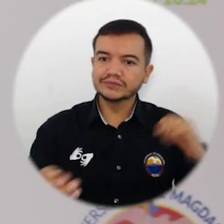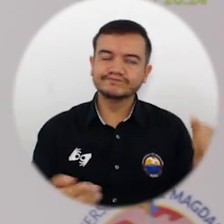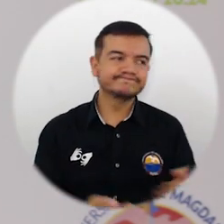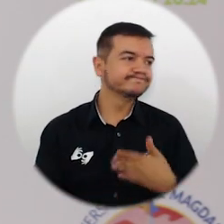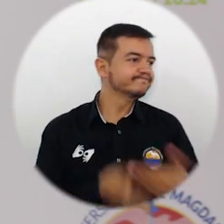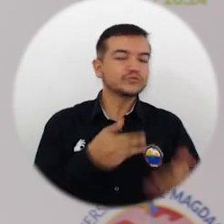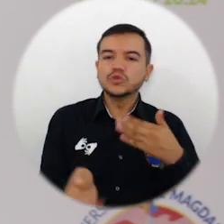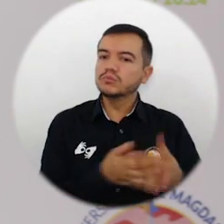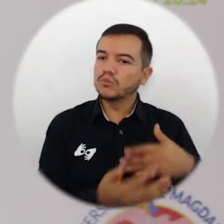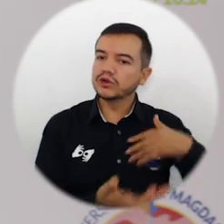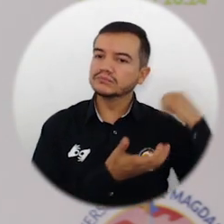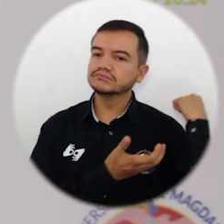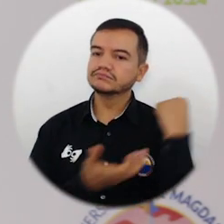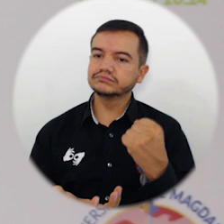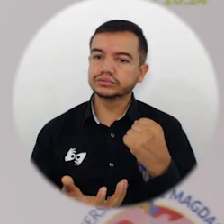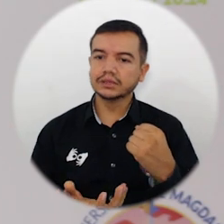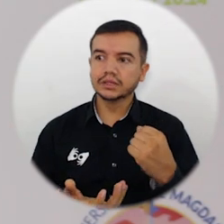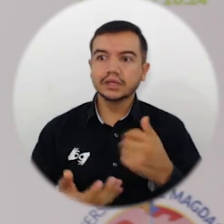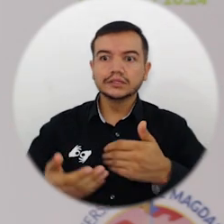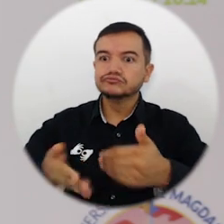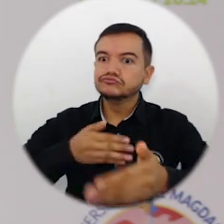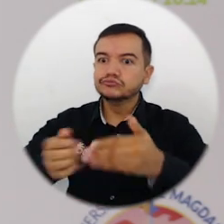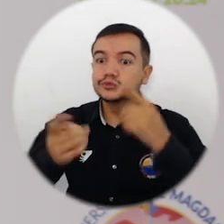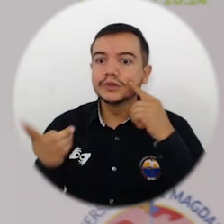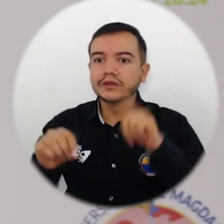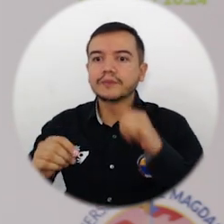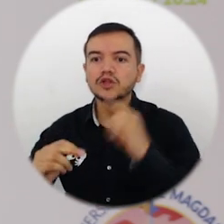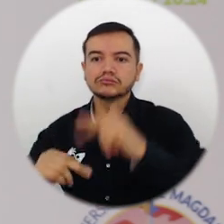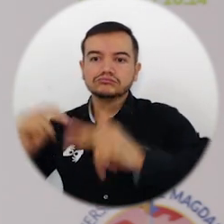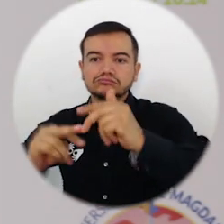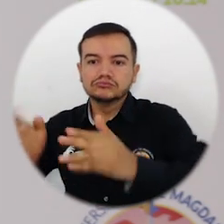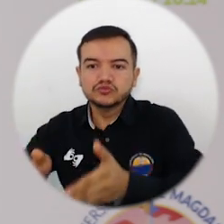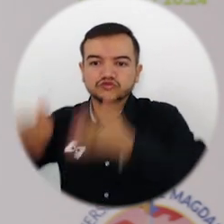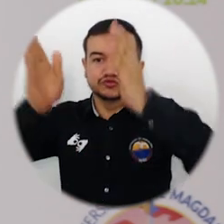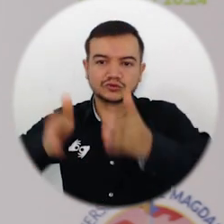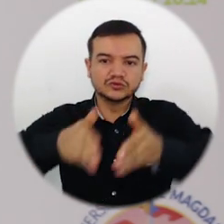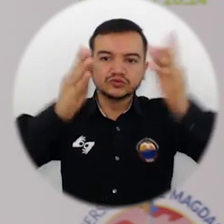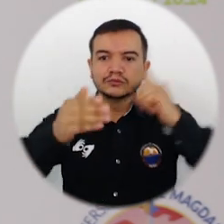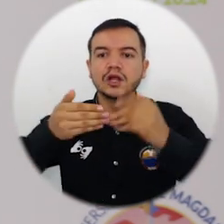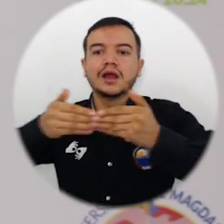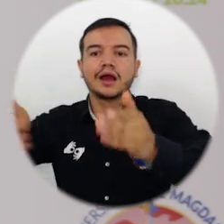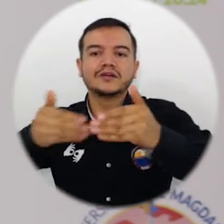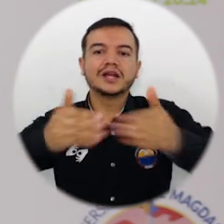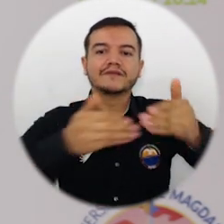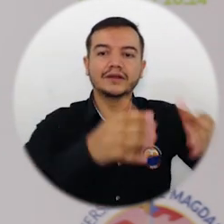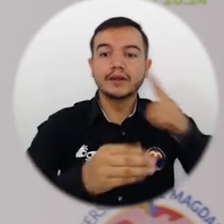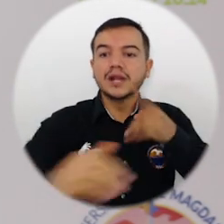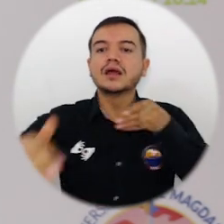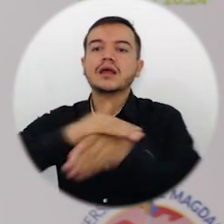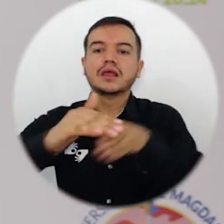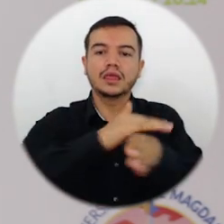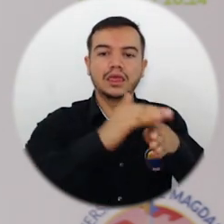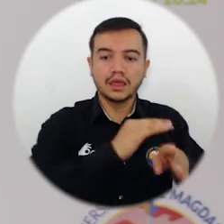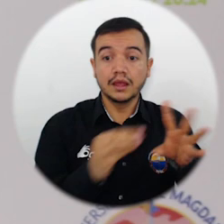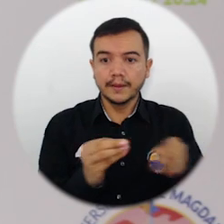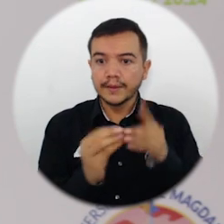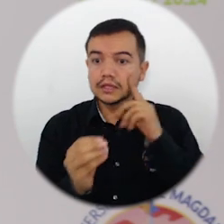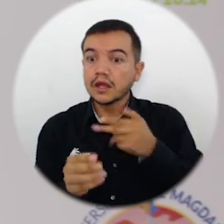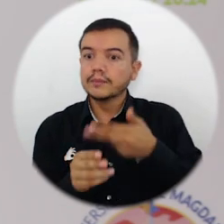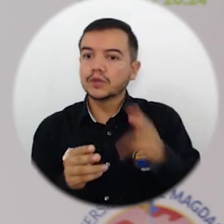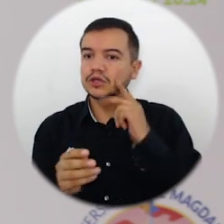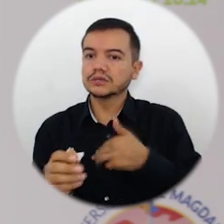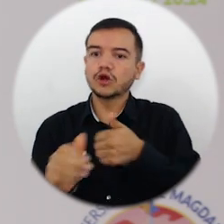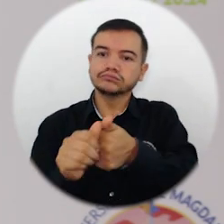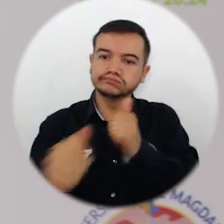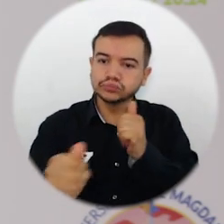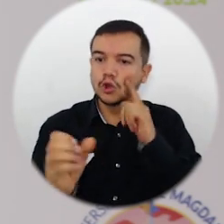seguir inaugurando espacios, abriendo laboratorios y preparándonos para esa alternancia o para ese retorno seguro. Hemos seguido garantizando el derecho a la